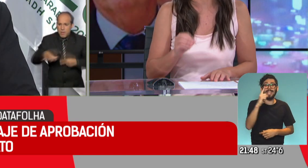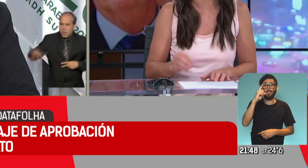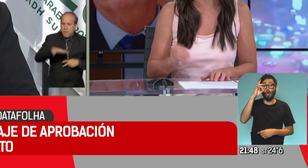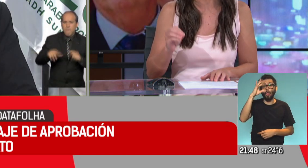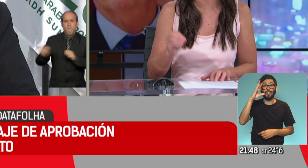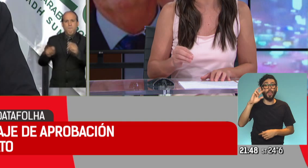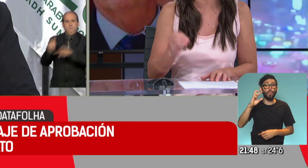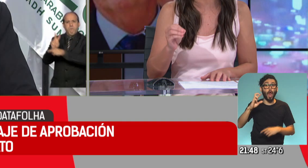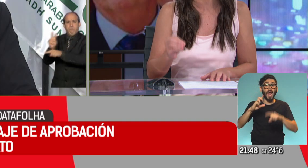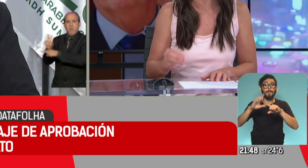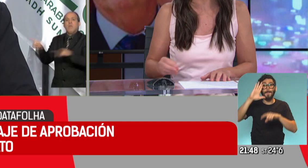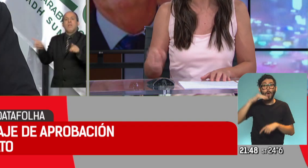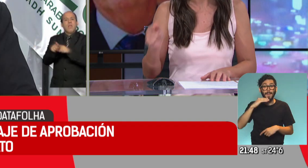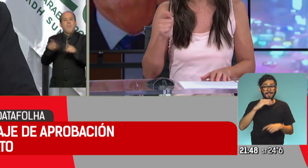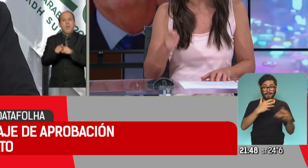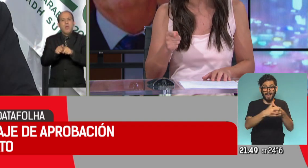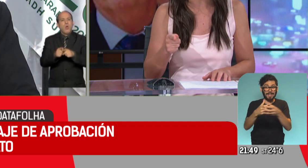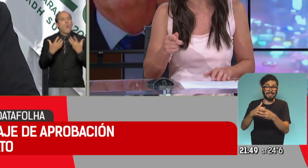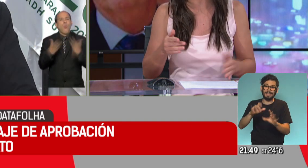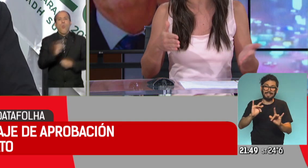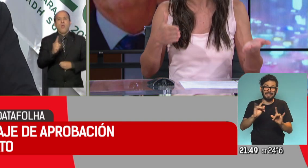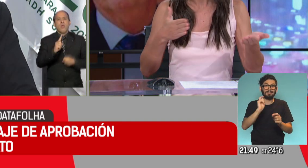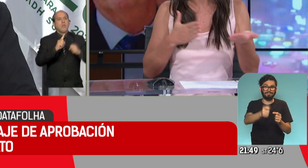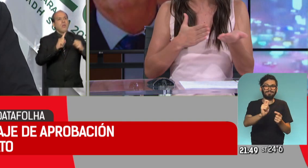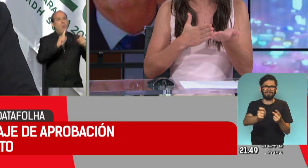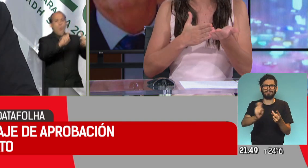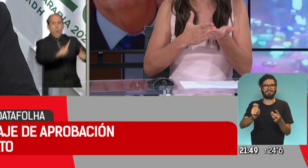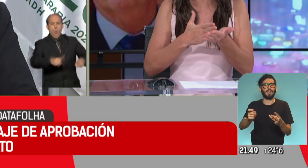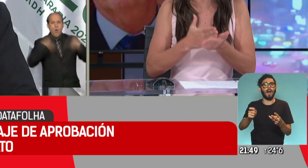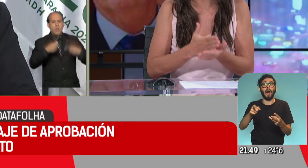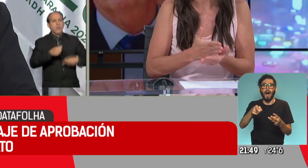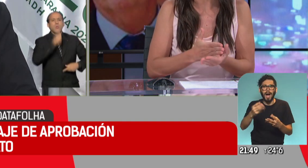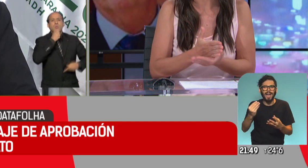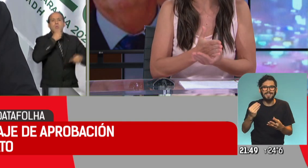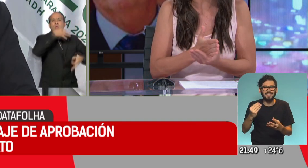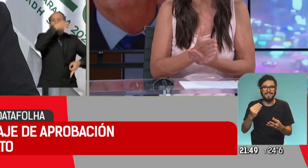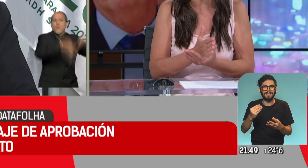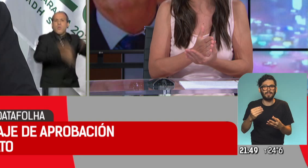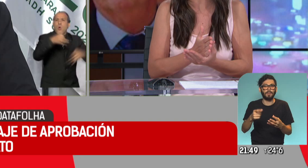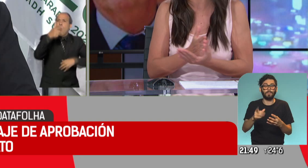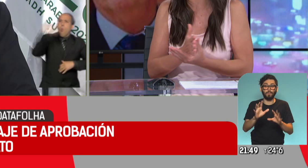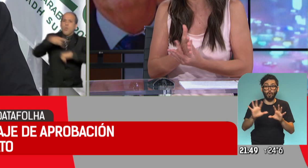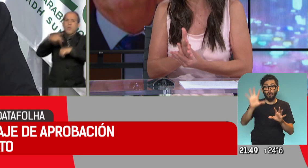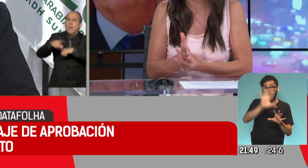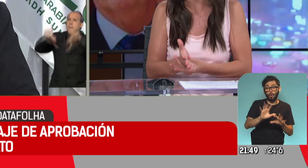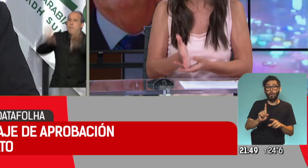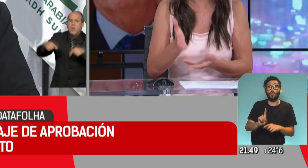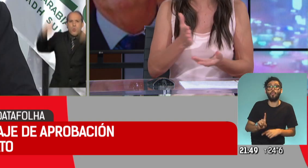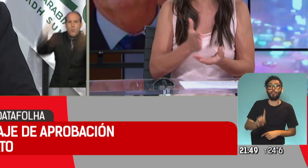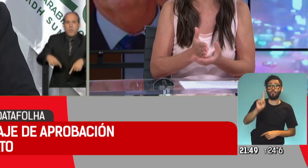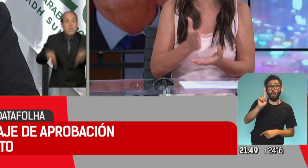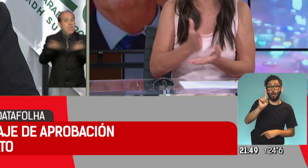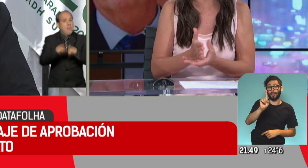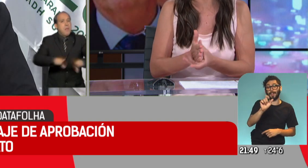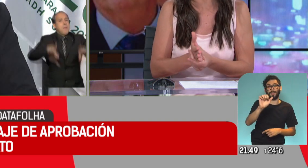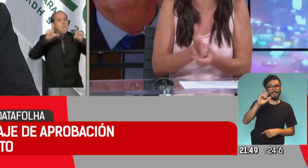$112 por mes a aquellos sectores más vulnerables. ¿Y qué hizo con esto? Lograr penetrar en el nordeste, que es la zona más pobre de Brasil, y que es